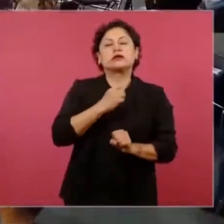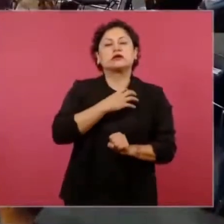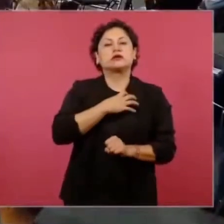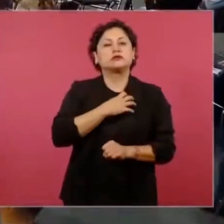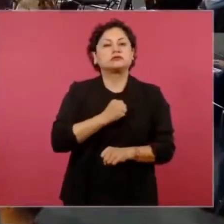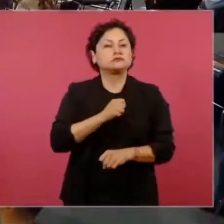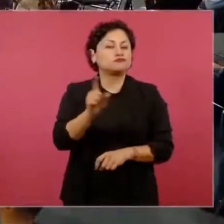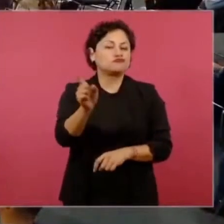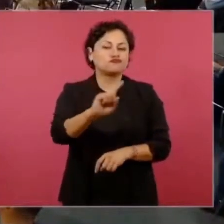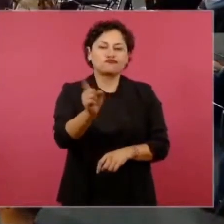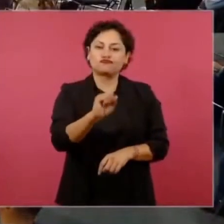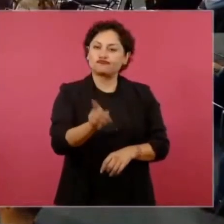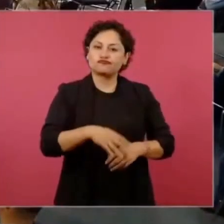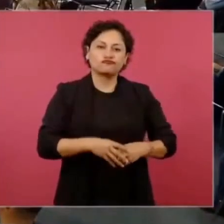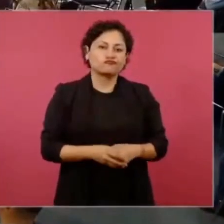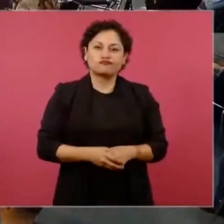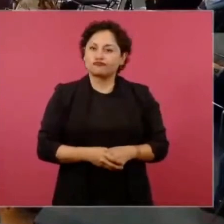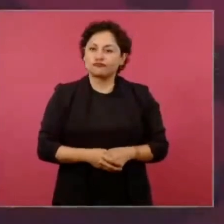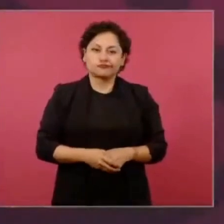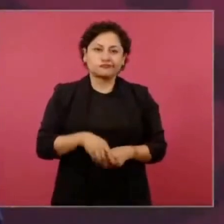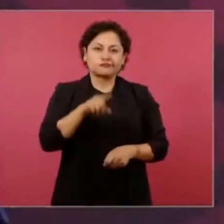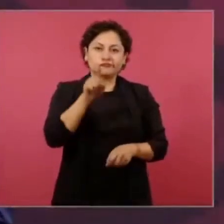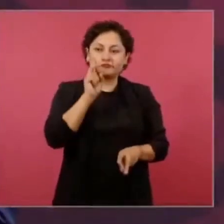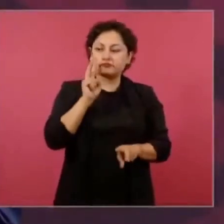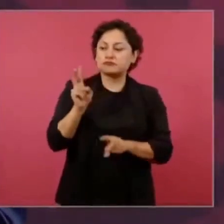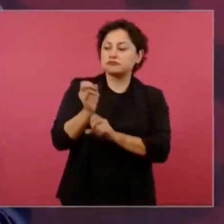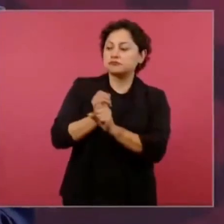es por un interés